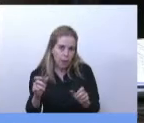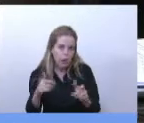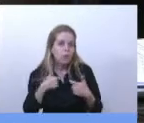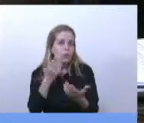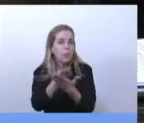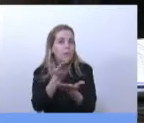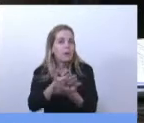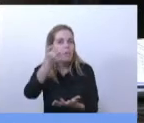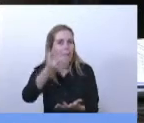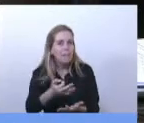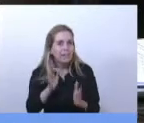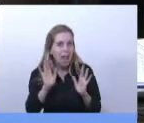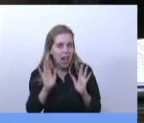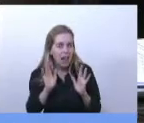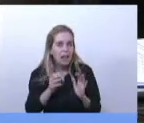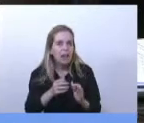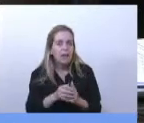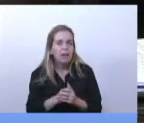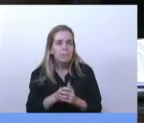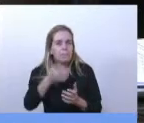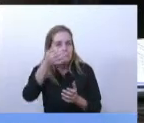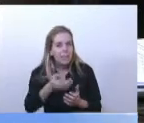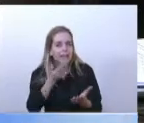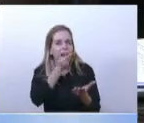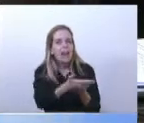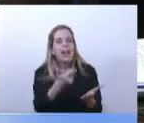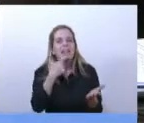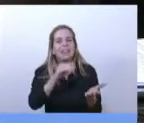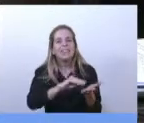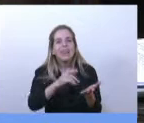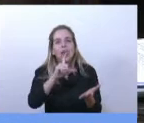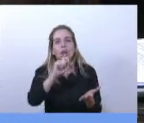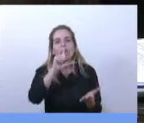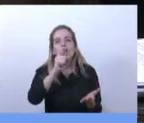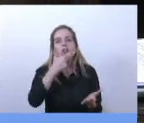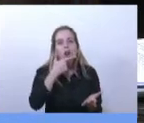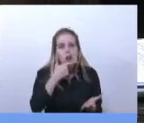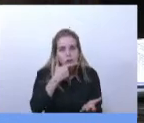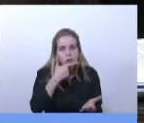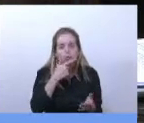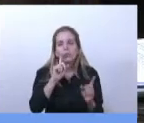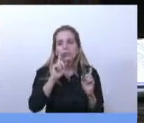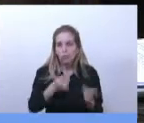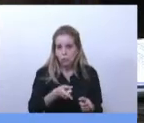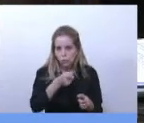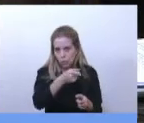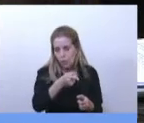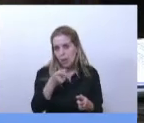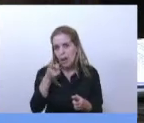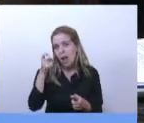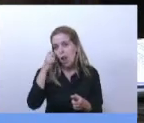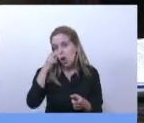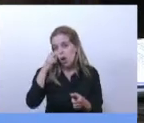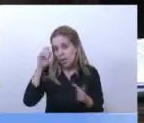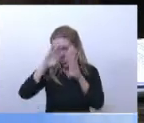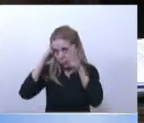hacerle fundamentalmente al senador close y a los autores del proyecto pero al ejecutivo al congreso también en